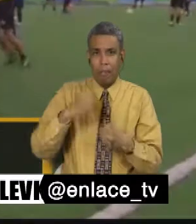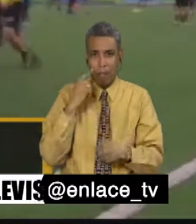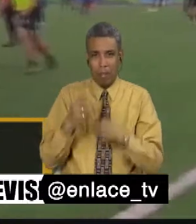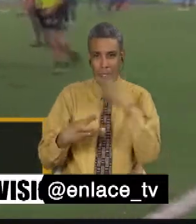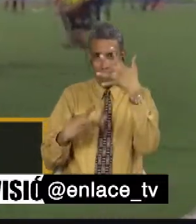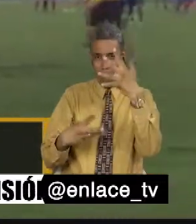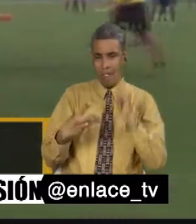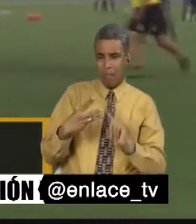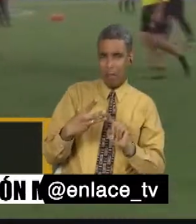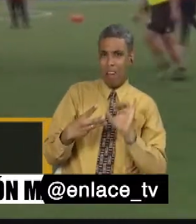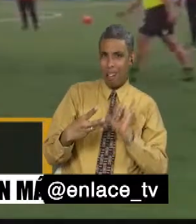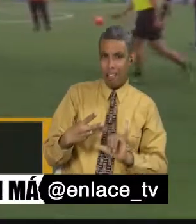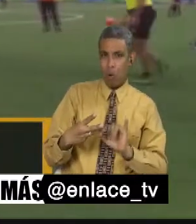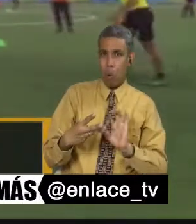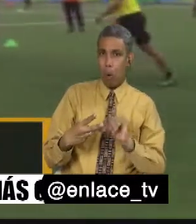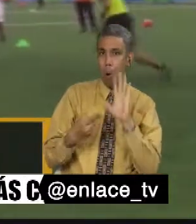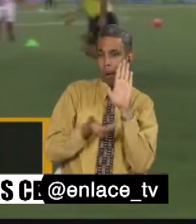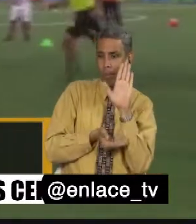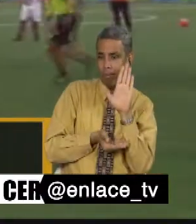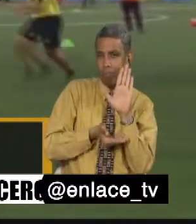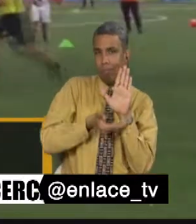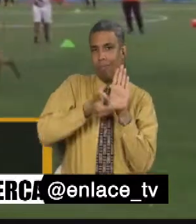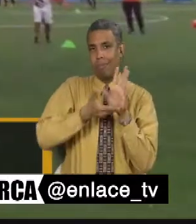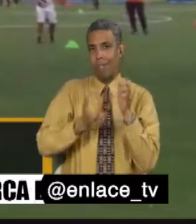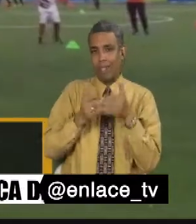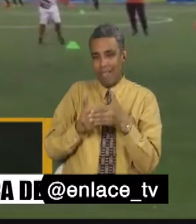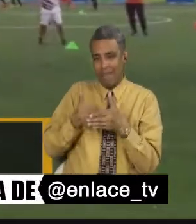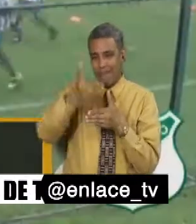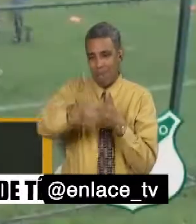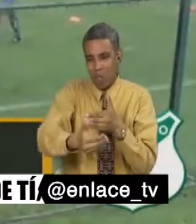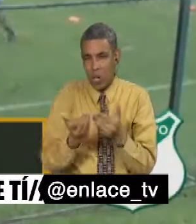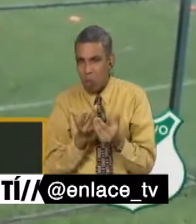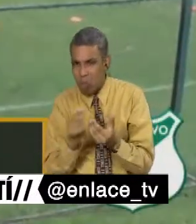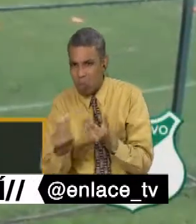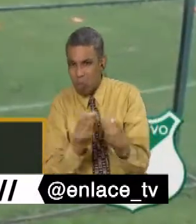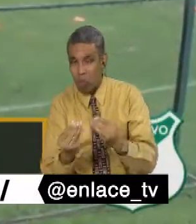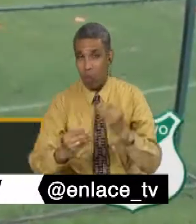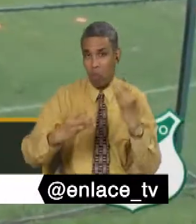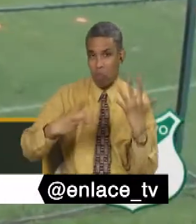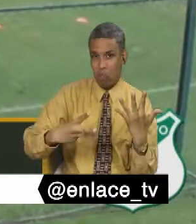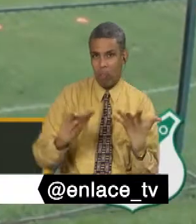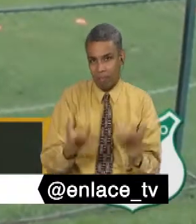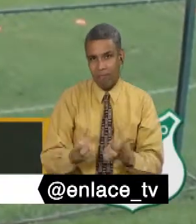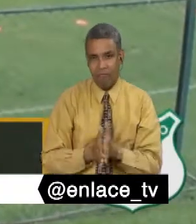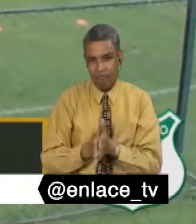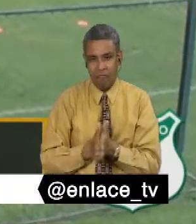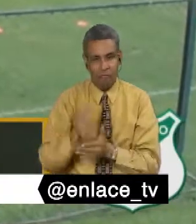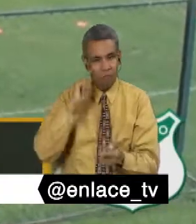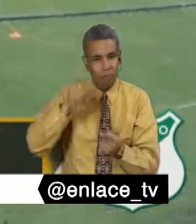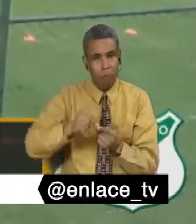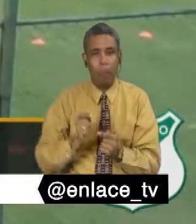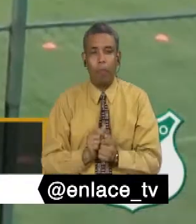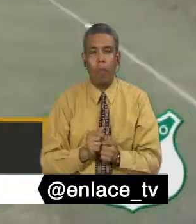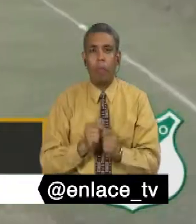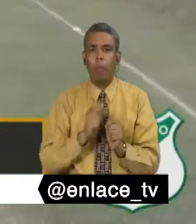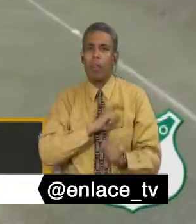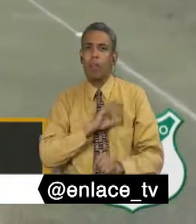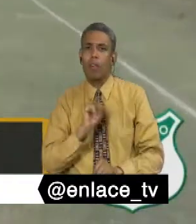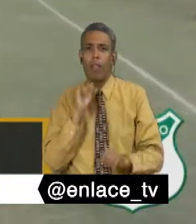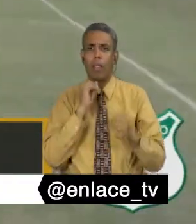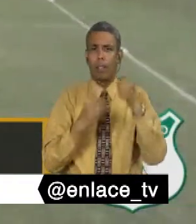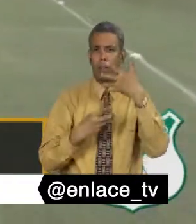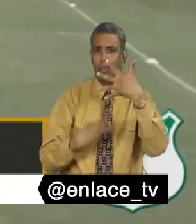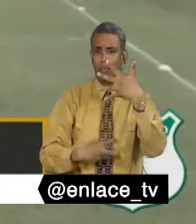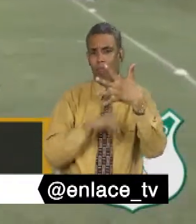o subir y estar dentro de los mejores de la Liga Águila. Por su parte, el Deportivo Cali, quien es quinto con 27 puntos,